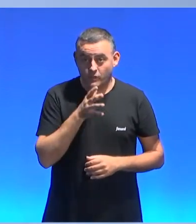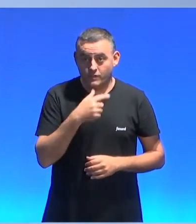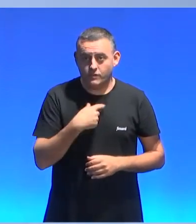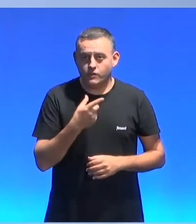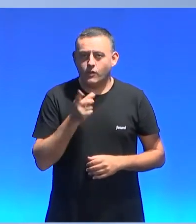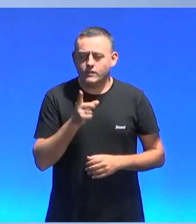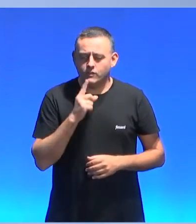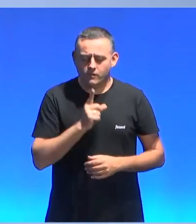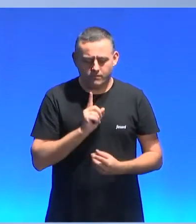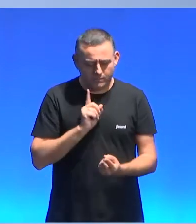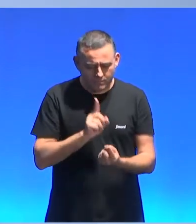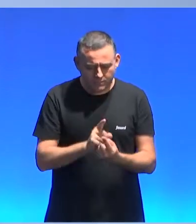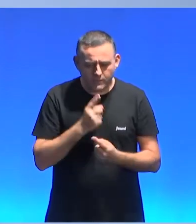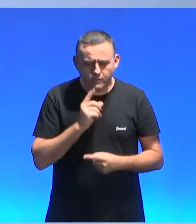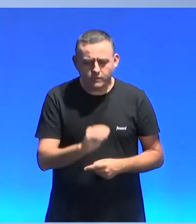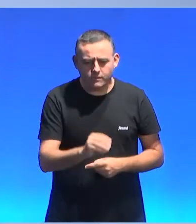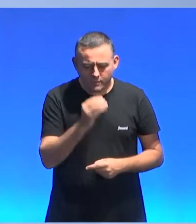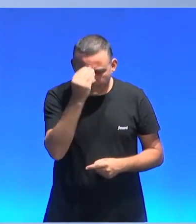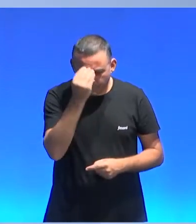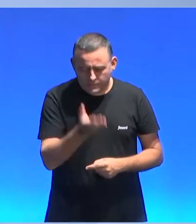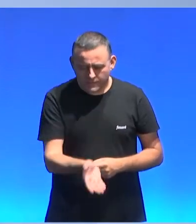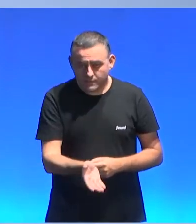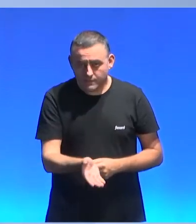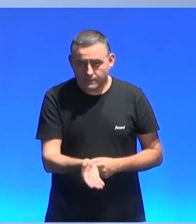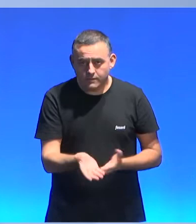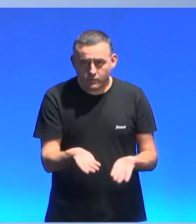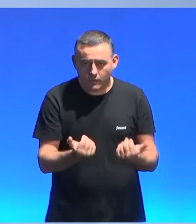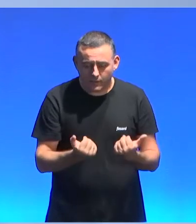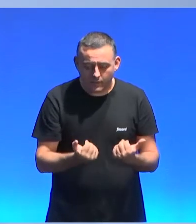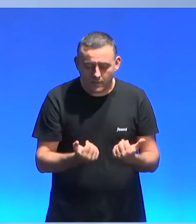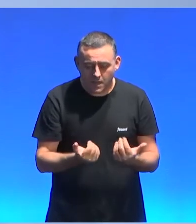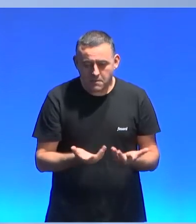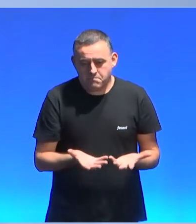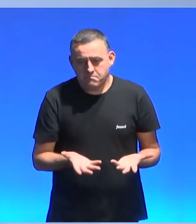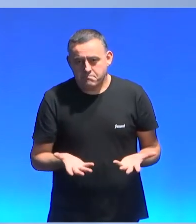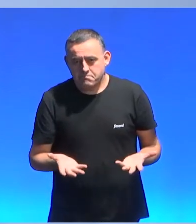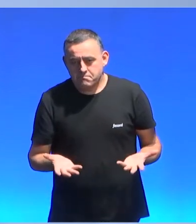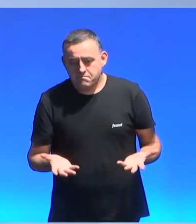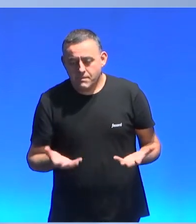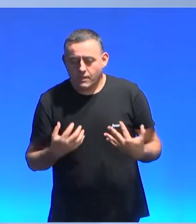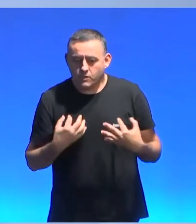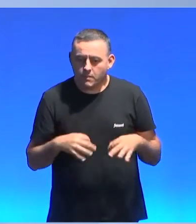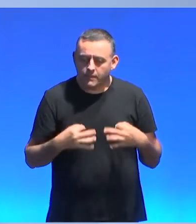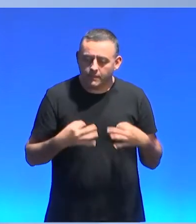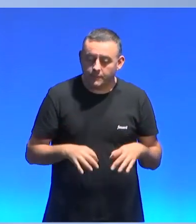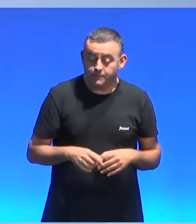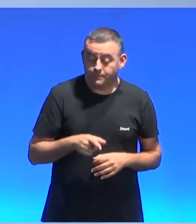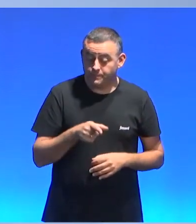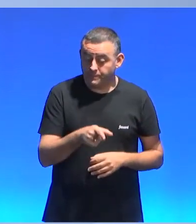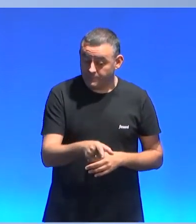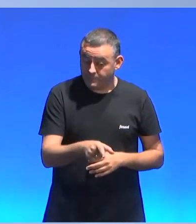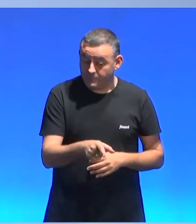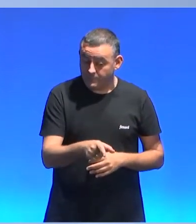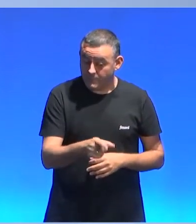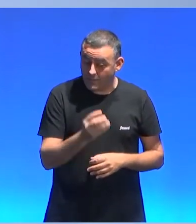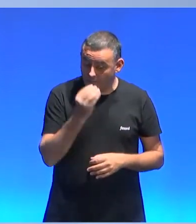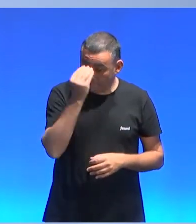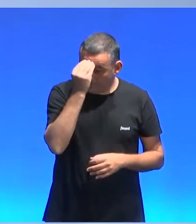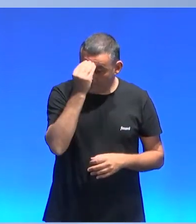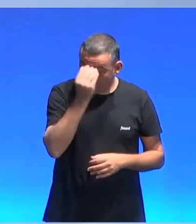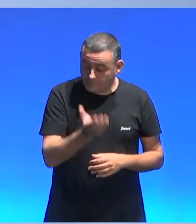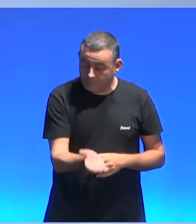No. Porque si le pedimos que piensa, él intentará decirnos lo que pensamos